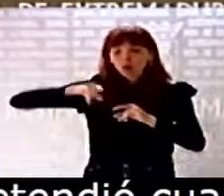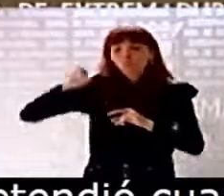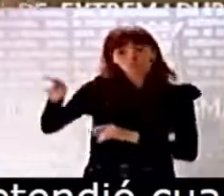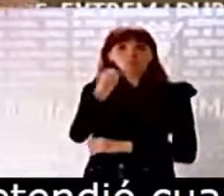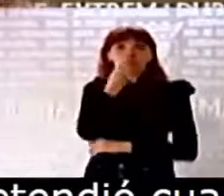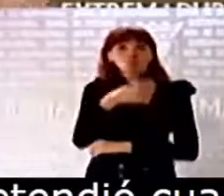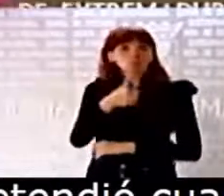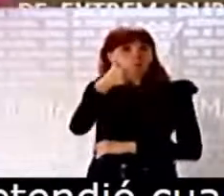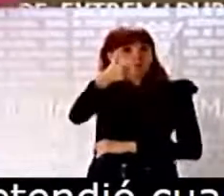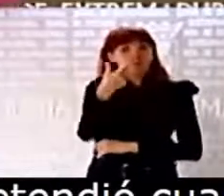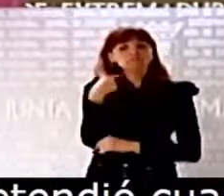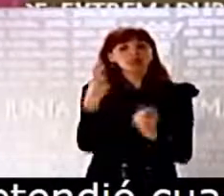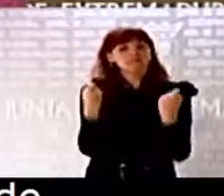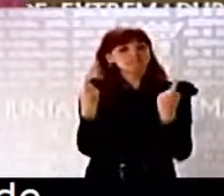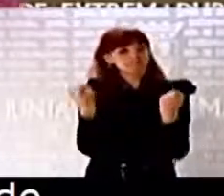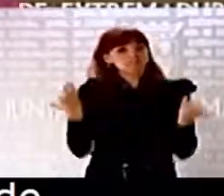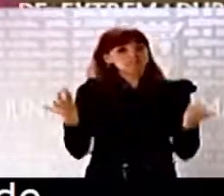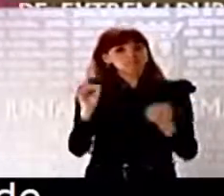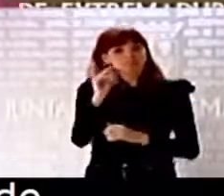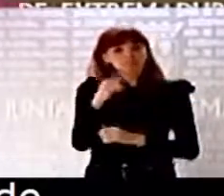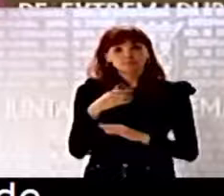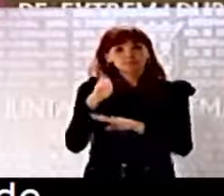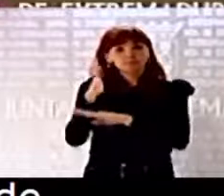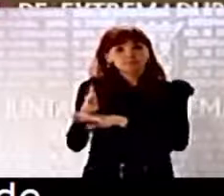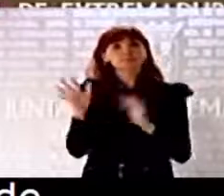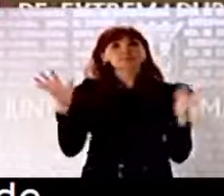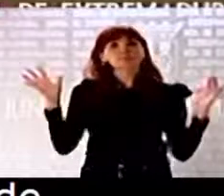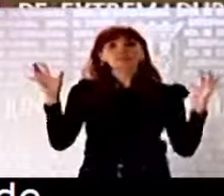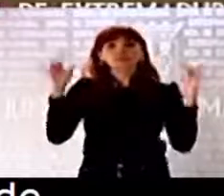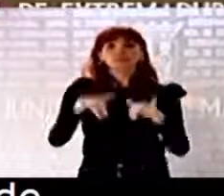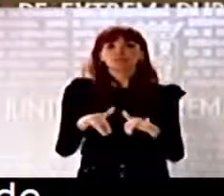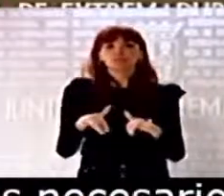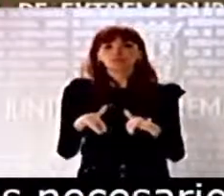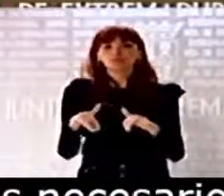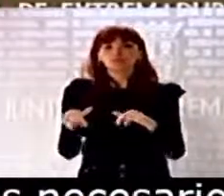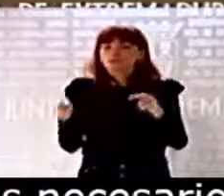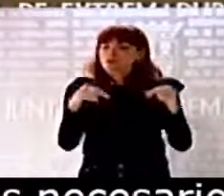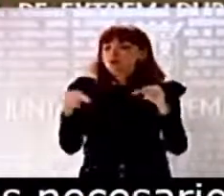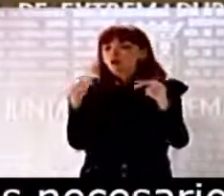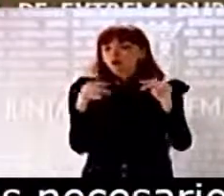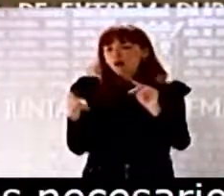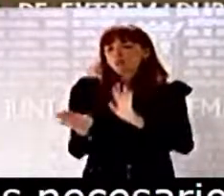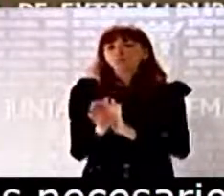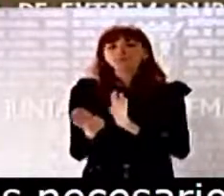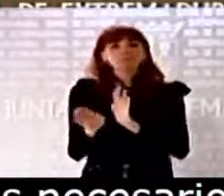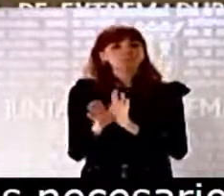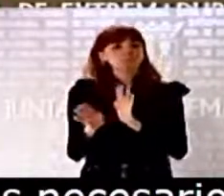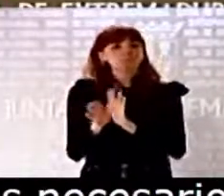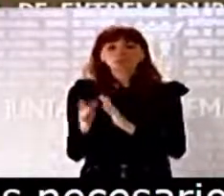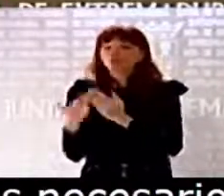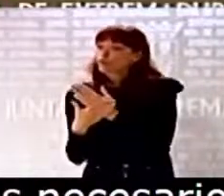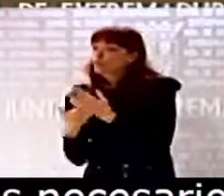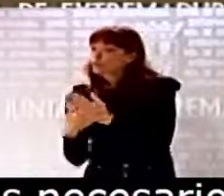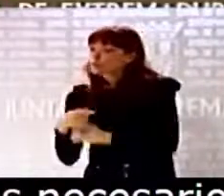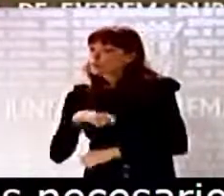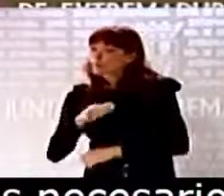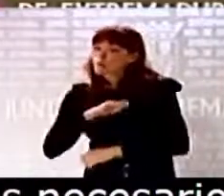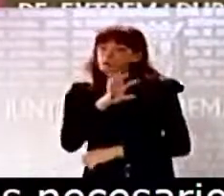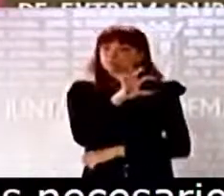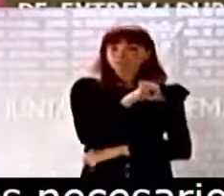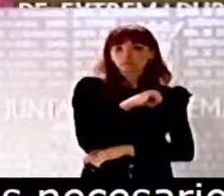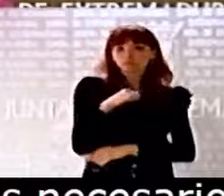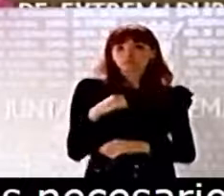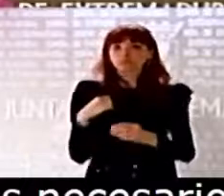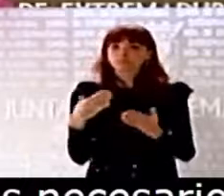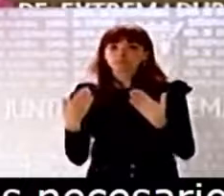bien y es muy necesario que exista una interlocución permanente entre el Gobierno de España y los presidentes de las comunidades